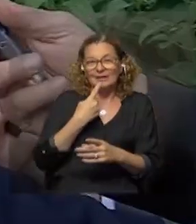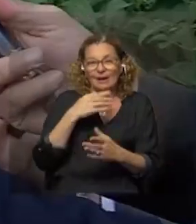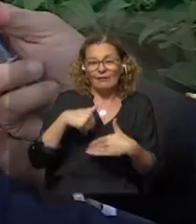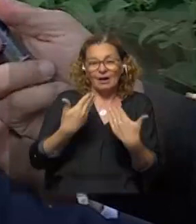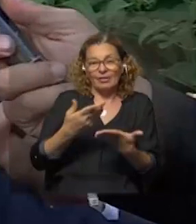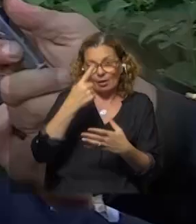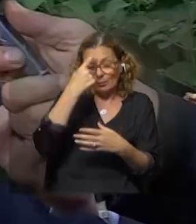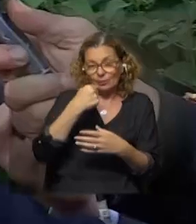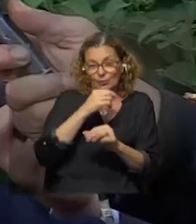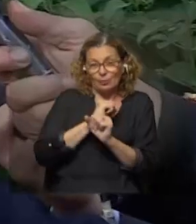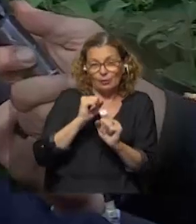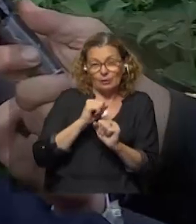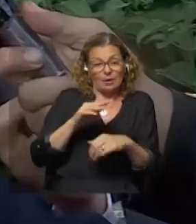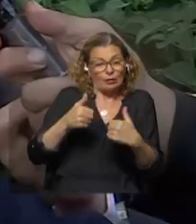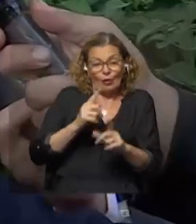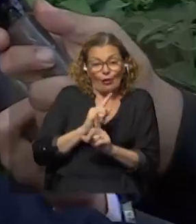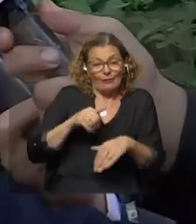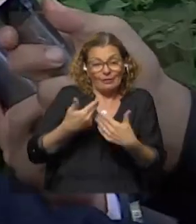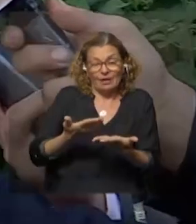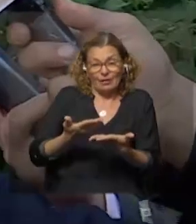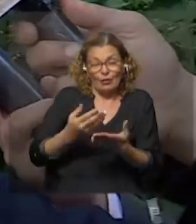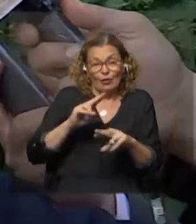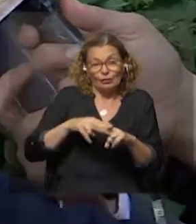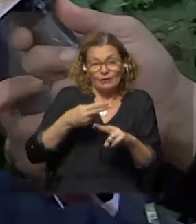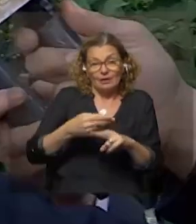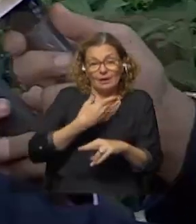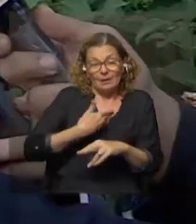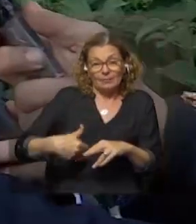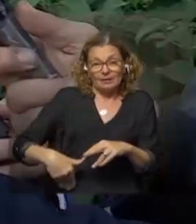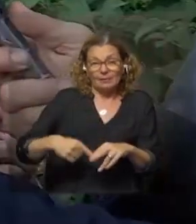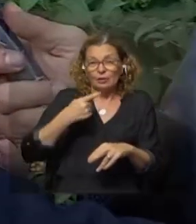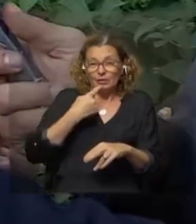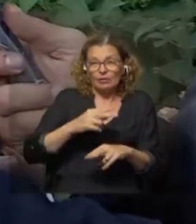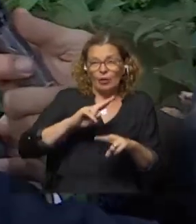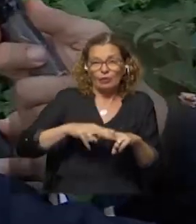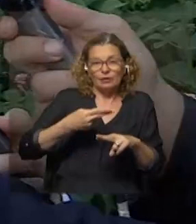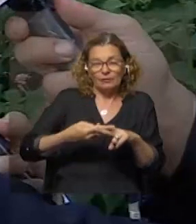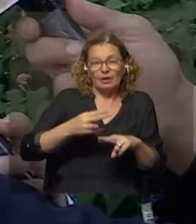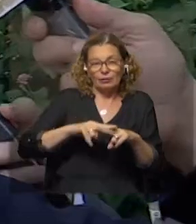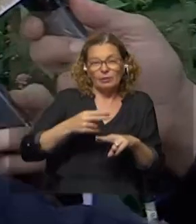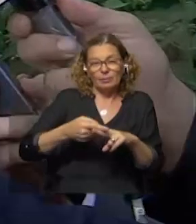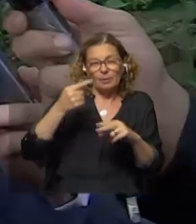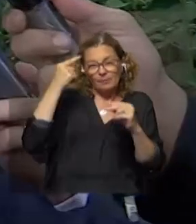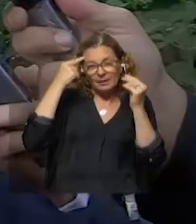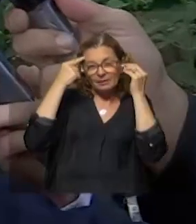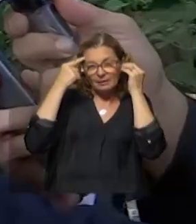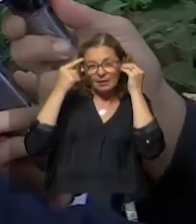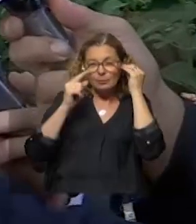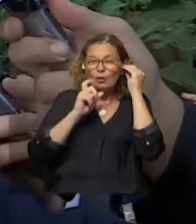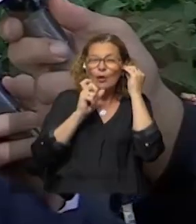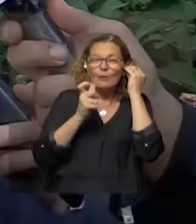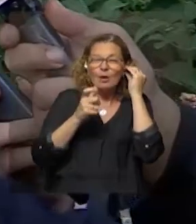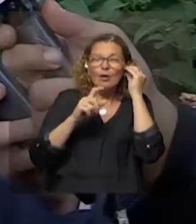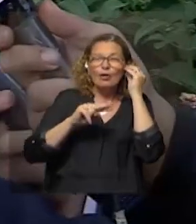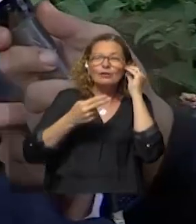pasaporte cuando podía no haberse dado nuevamente el presidente repite pensando que por repetirse transforma en verdad y no